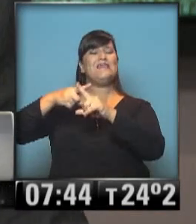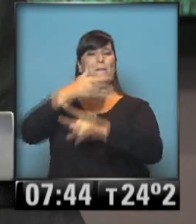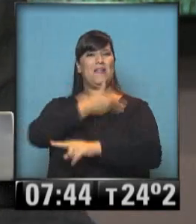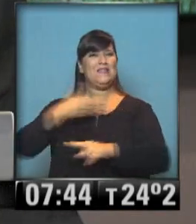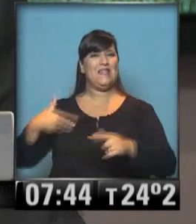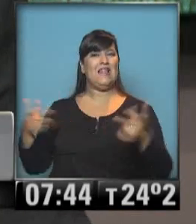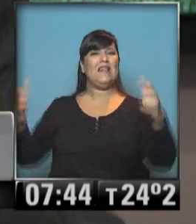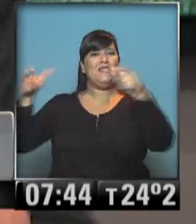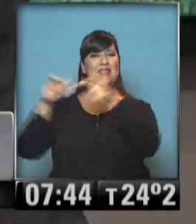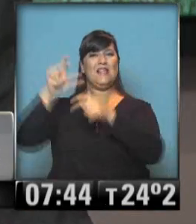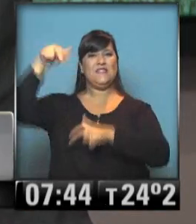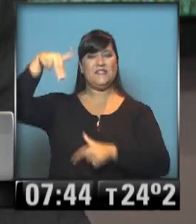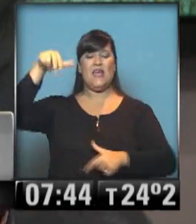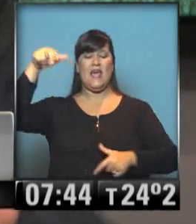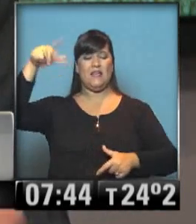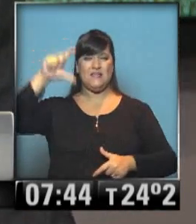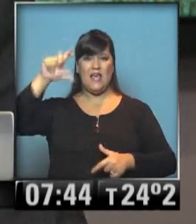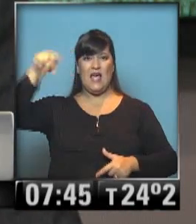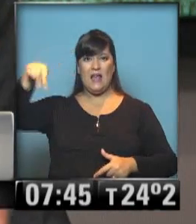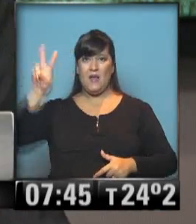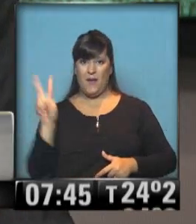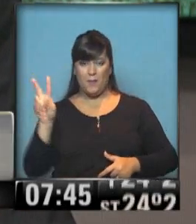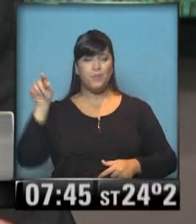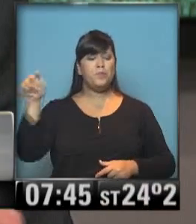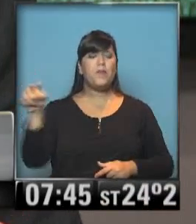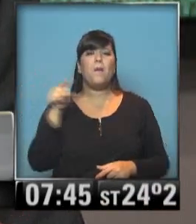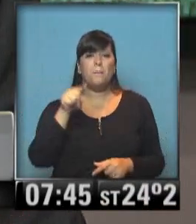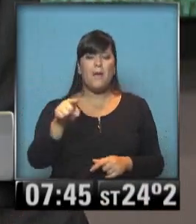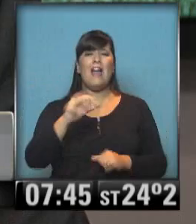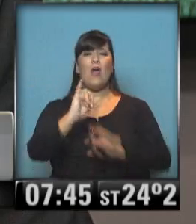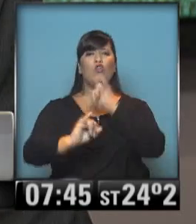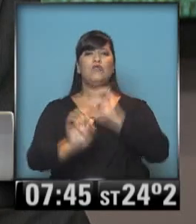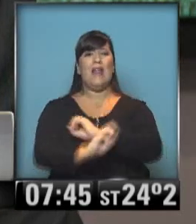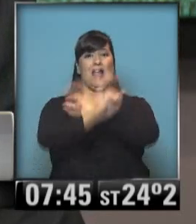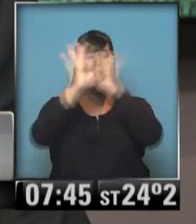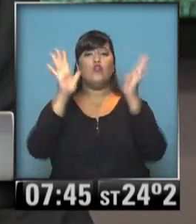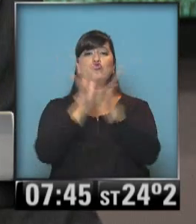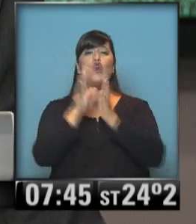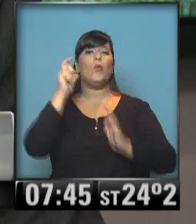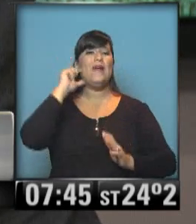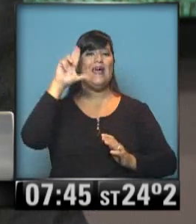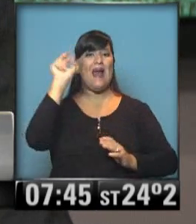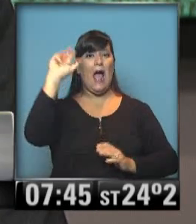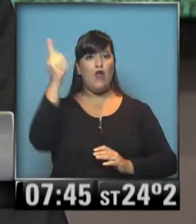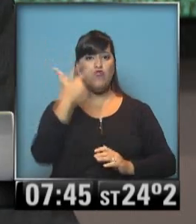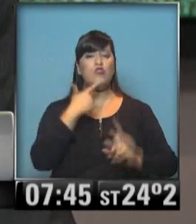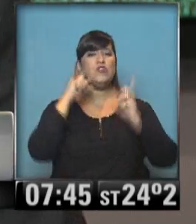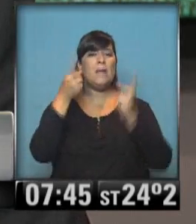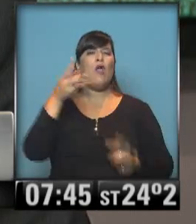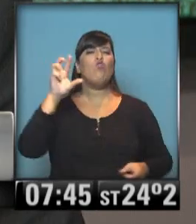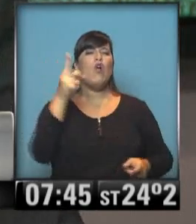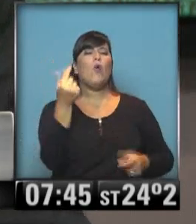año pasado para transparentar el mercado de granos y sus cotizaciones de qué se trata esto eh